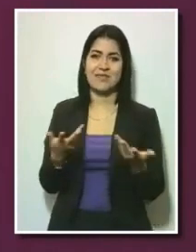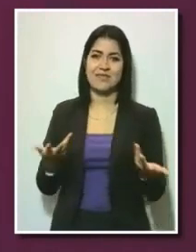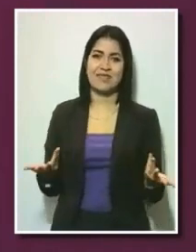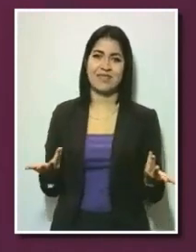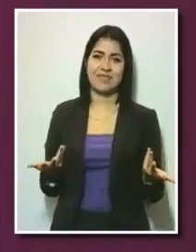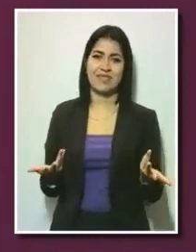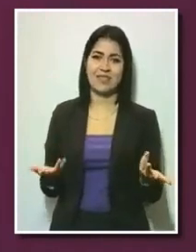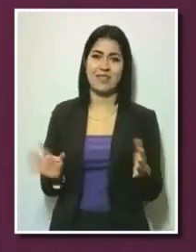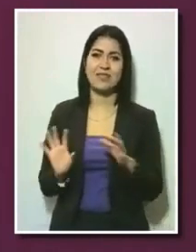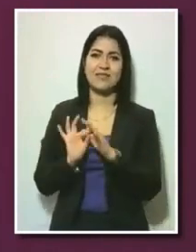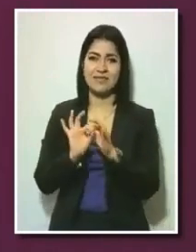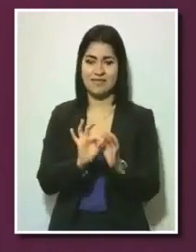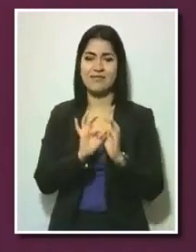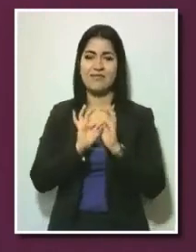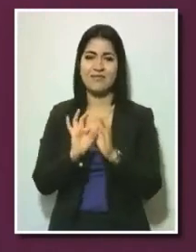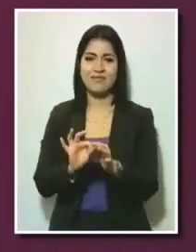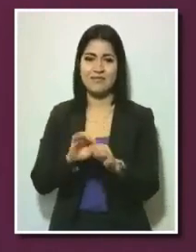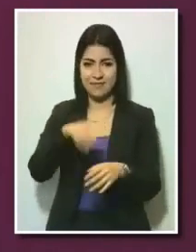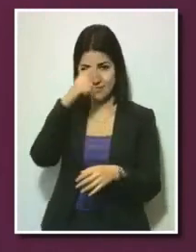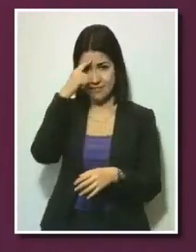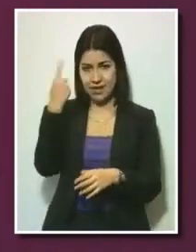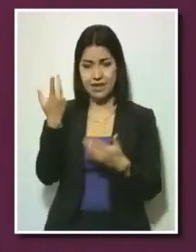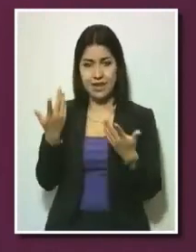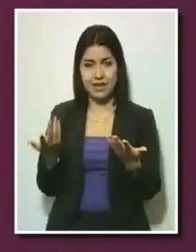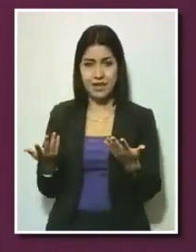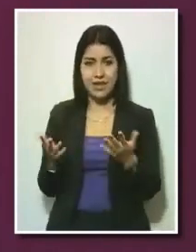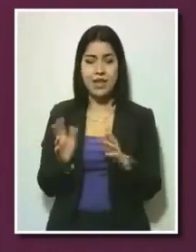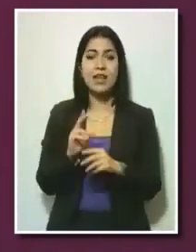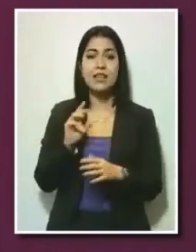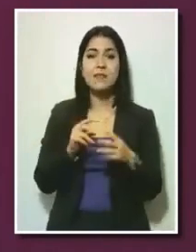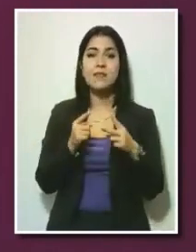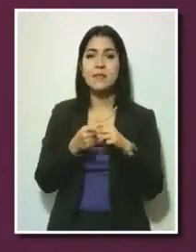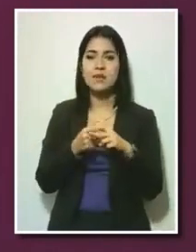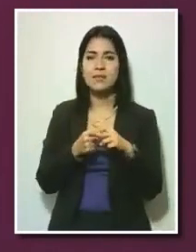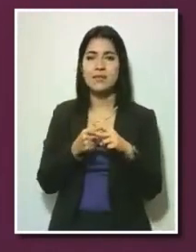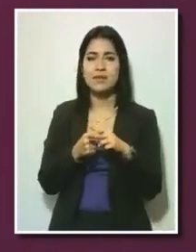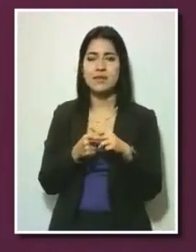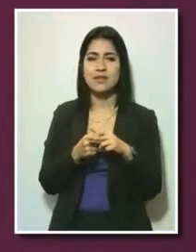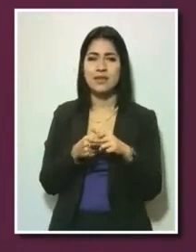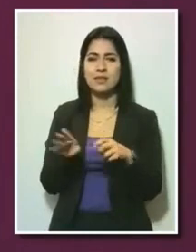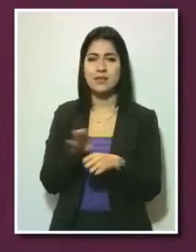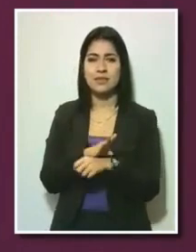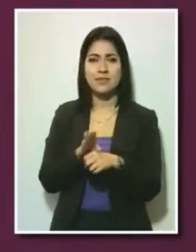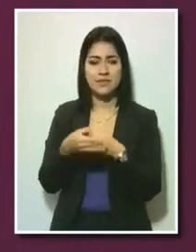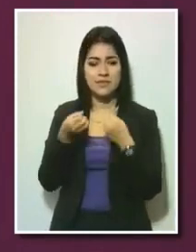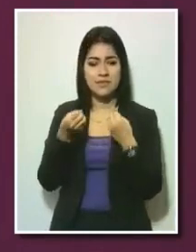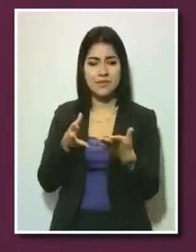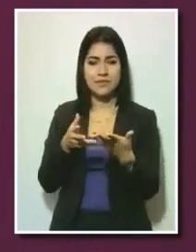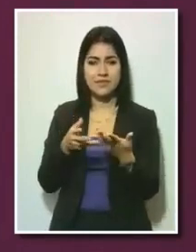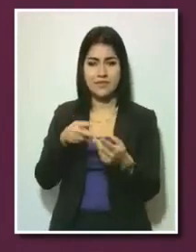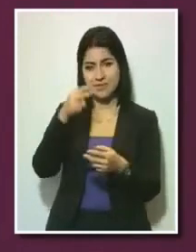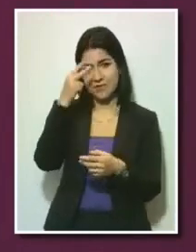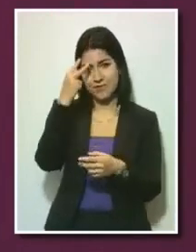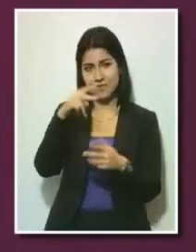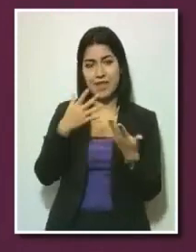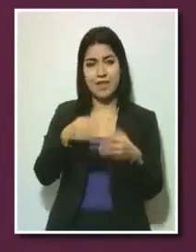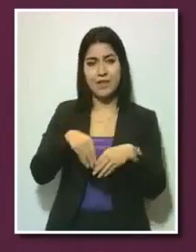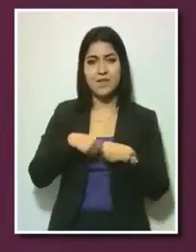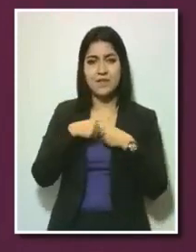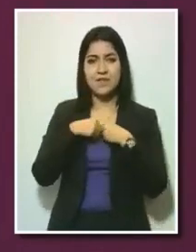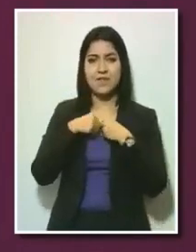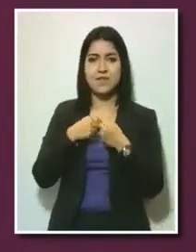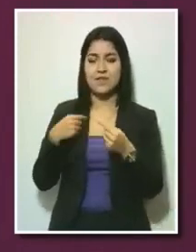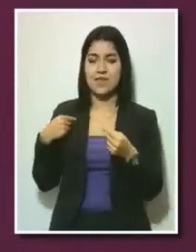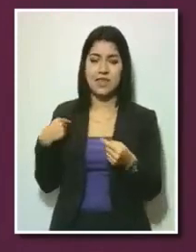unidad efectivamente de enlace de que las matemáticas nos benefician a lo largo de toda nuestra vida y